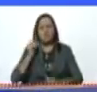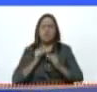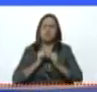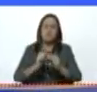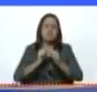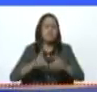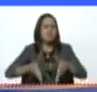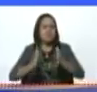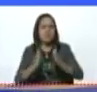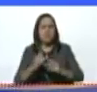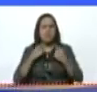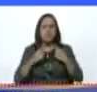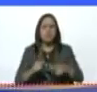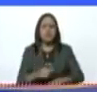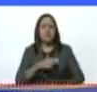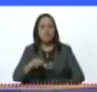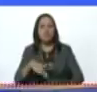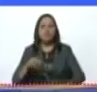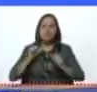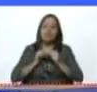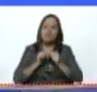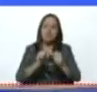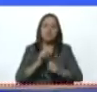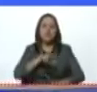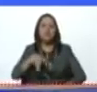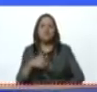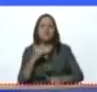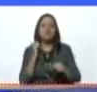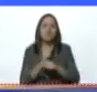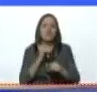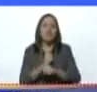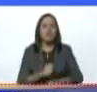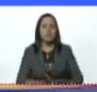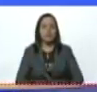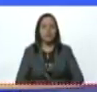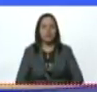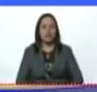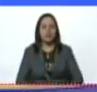fracaso. Nosotros seguiremos en nuestro trabajo por nuestra patria.